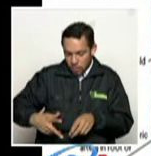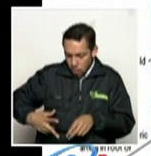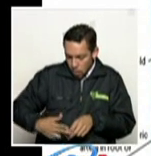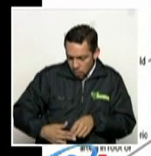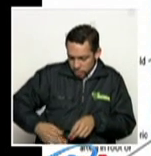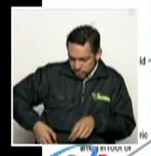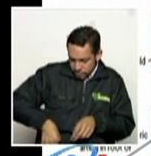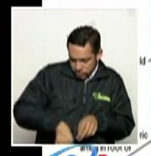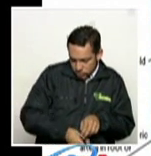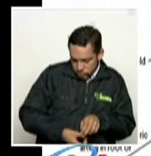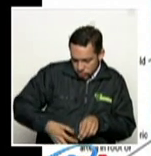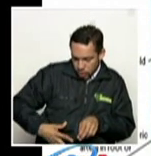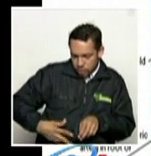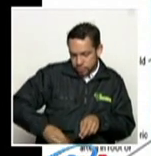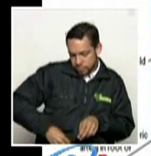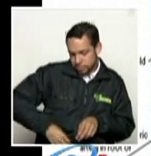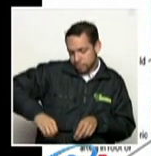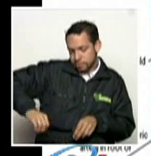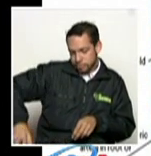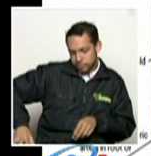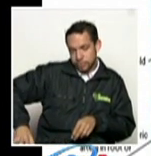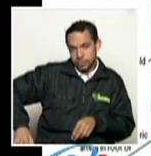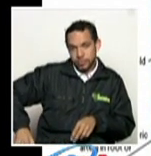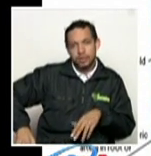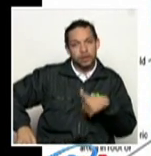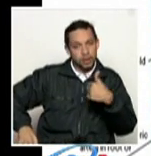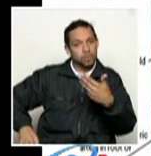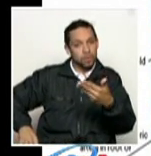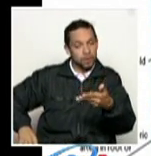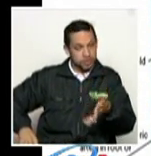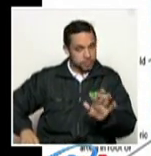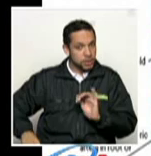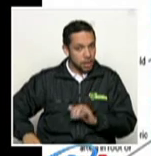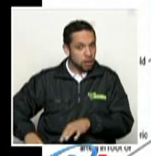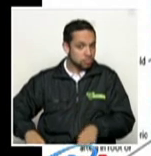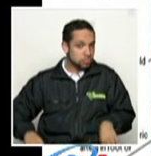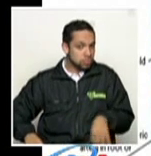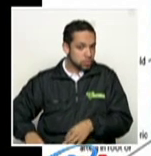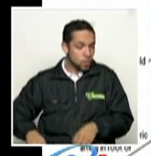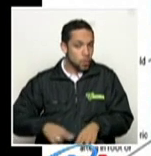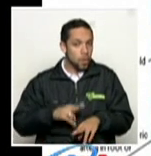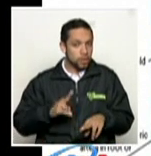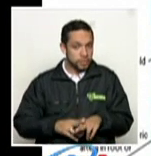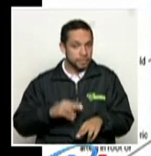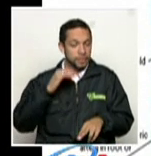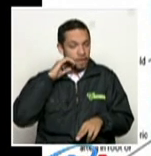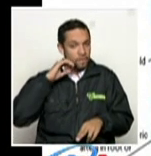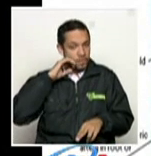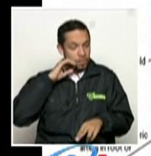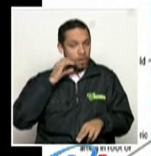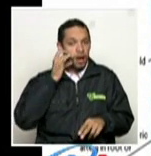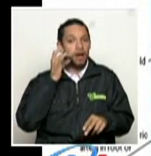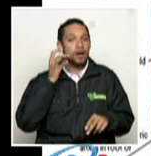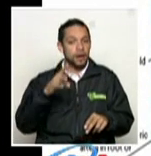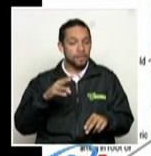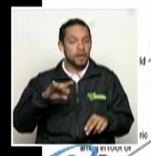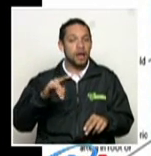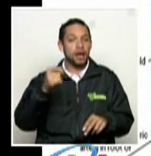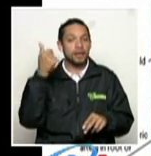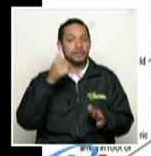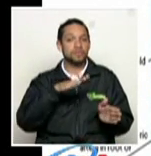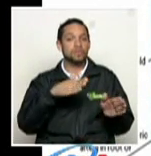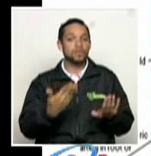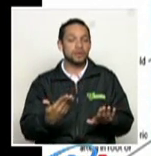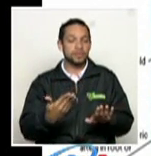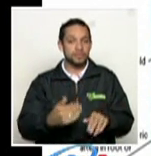intestino. Y afortunadamente, digamos que ya funciona con el resto, pero fue una niña que se pudo haber muerto si no le hubieran hecho